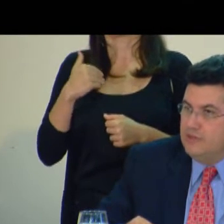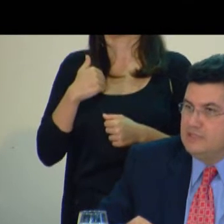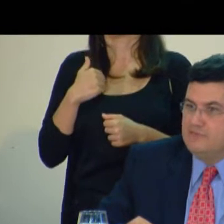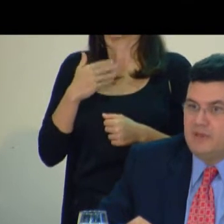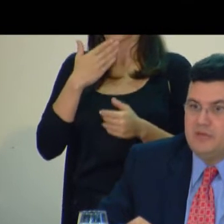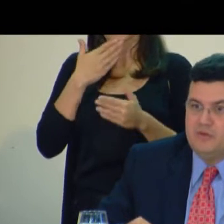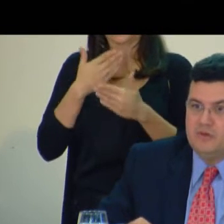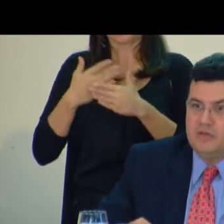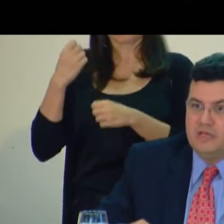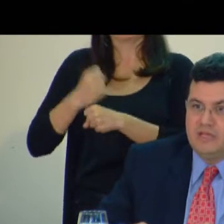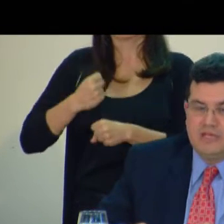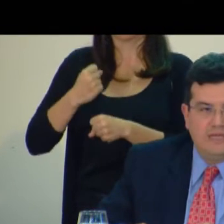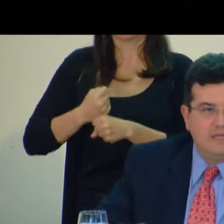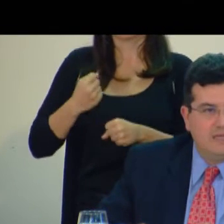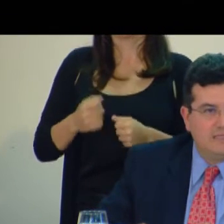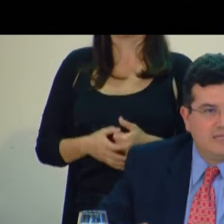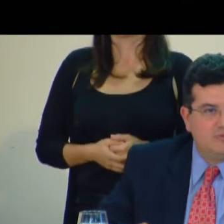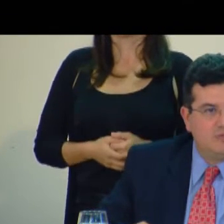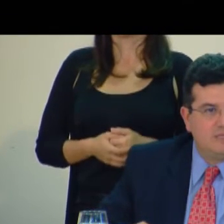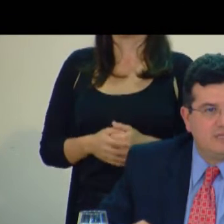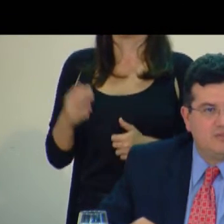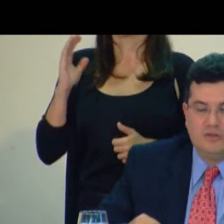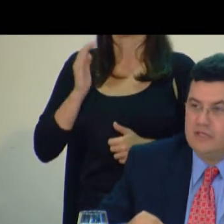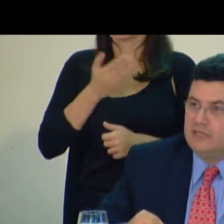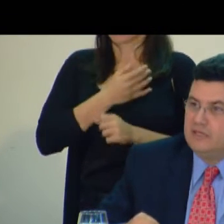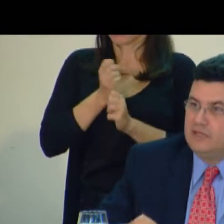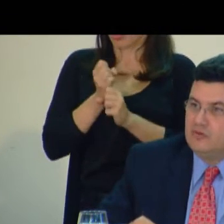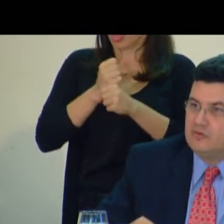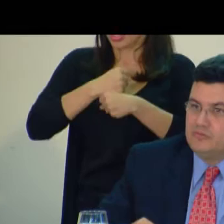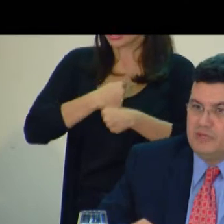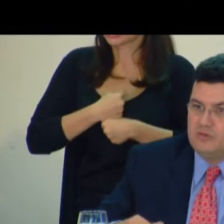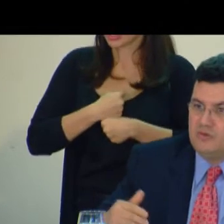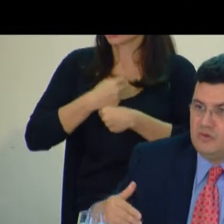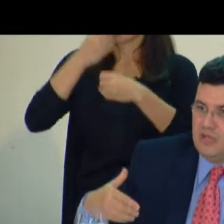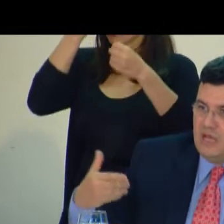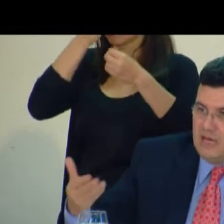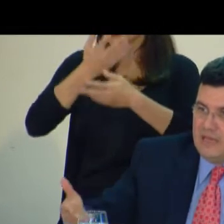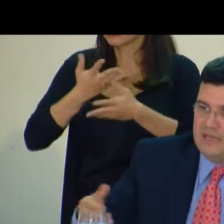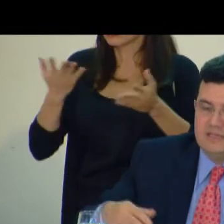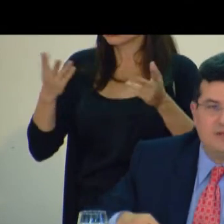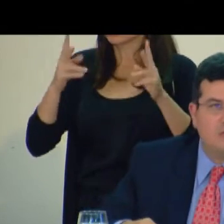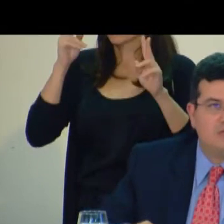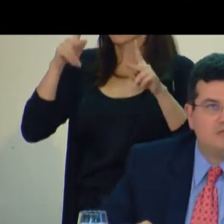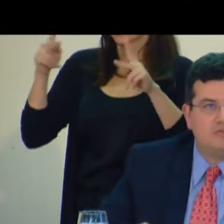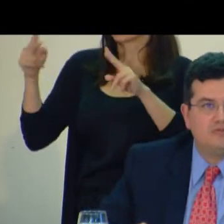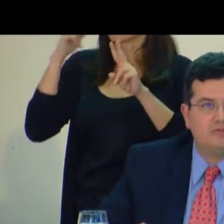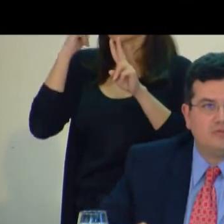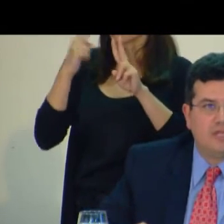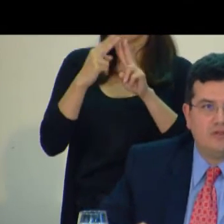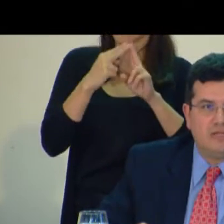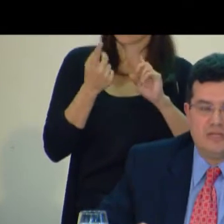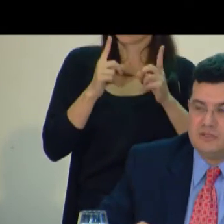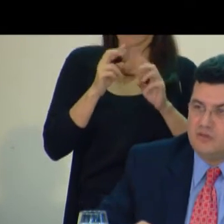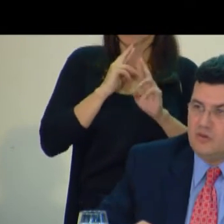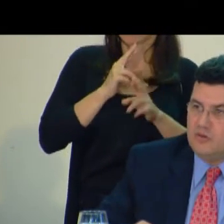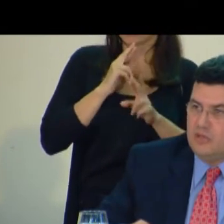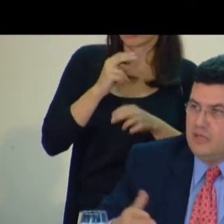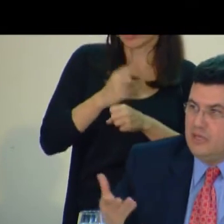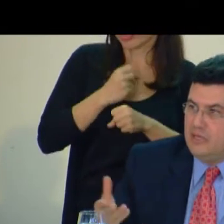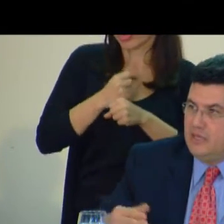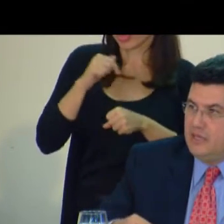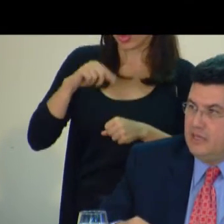buen desempeño que estamos haciéndole de conocimiento a la gente cuáles son los resultados de la